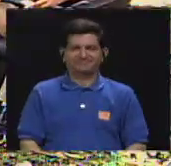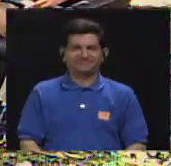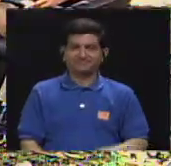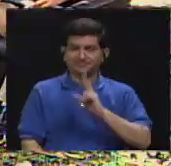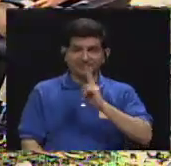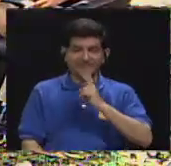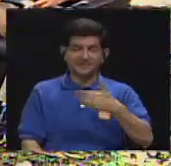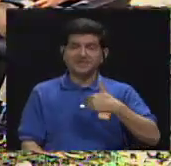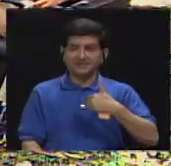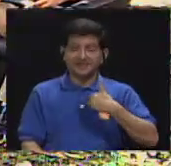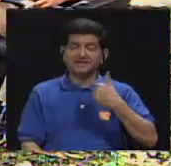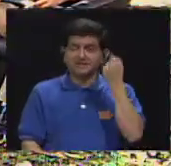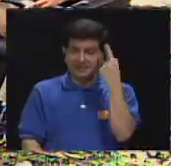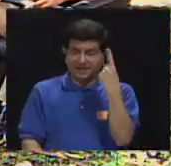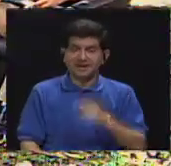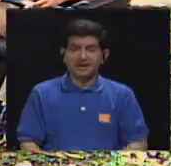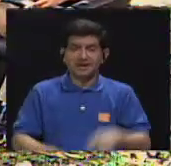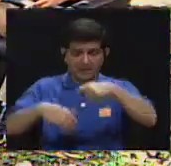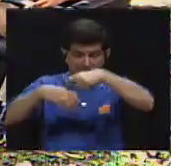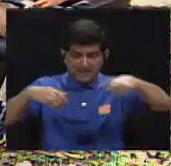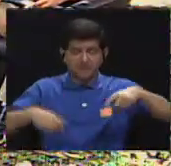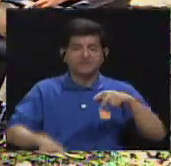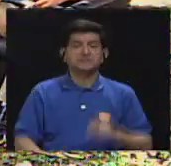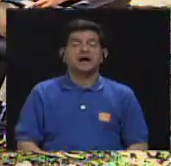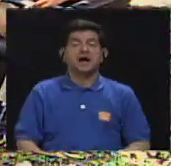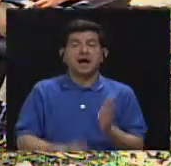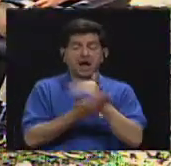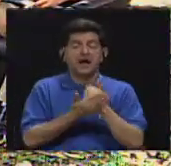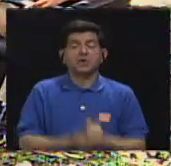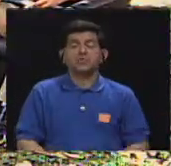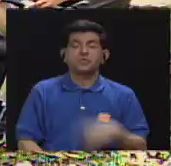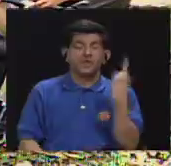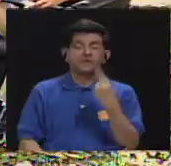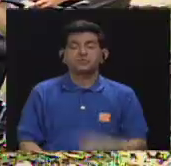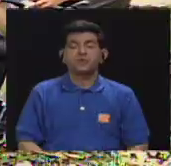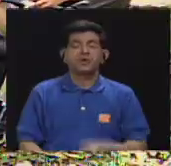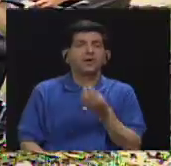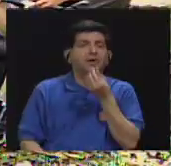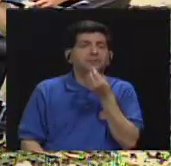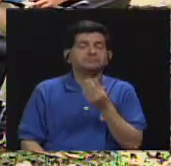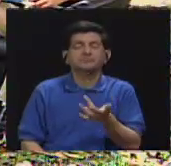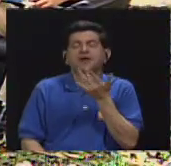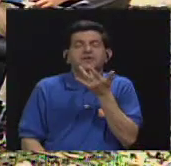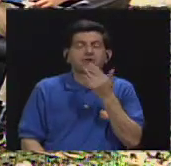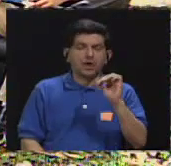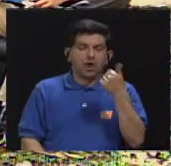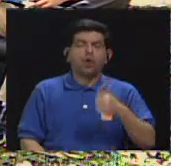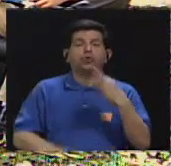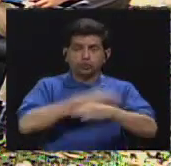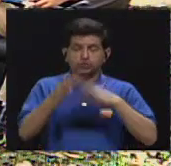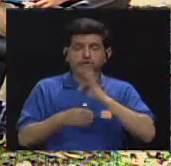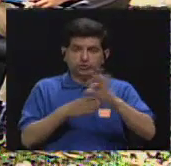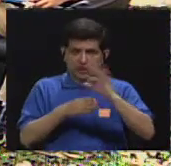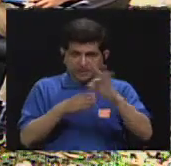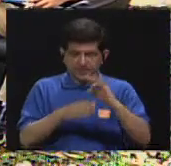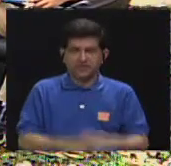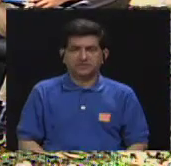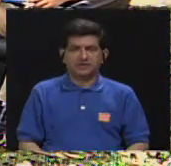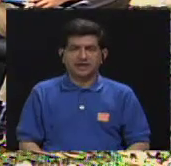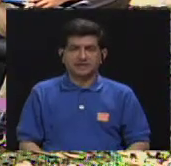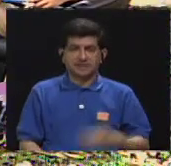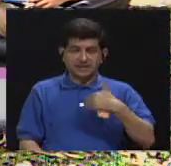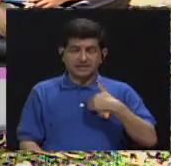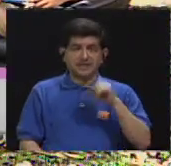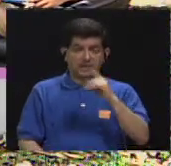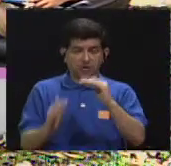realidad tenemos que entender que la pasta dental, hay cosméticas, ¿verdad?, que simplemente es para que sepa más rico, pero hay muchas que son terapéuticas, que tienen para un tipo